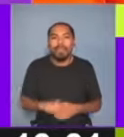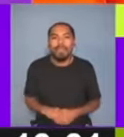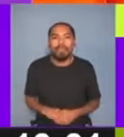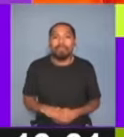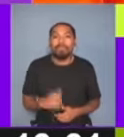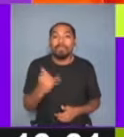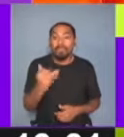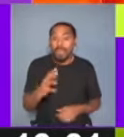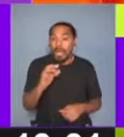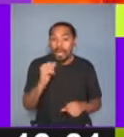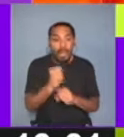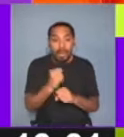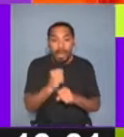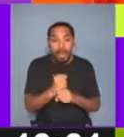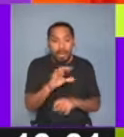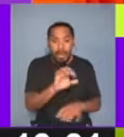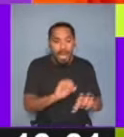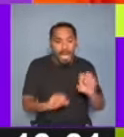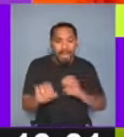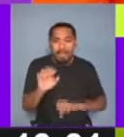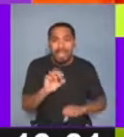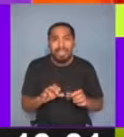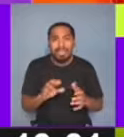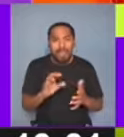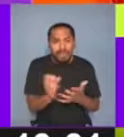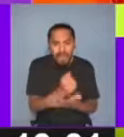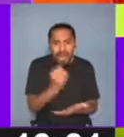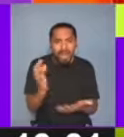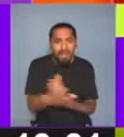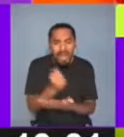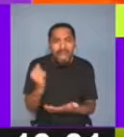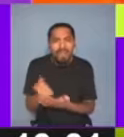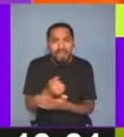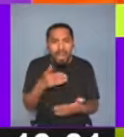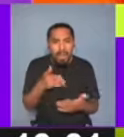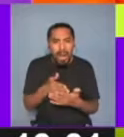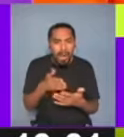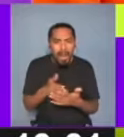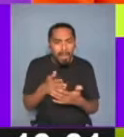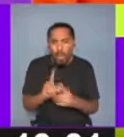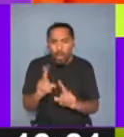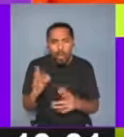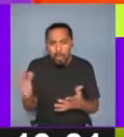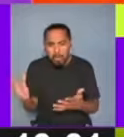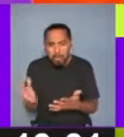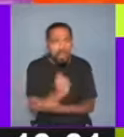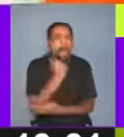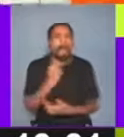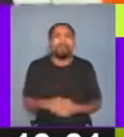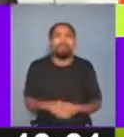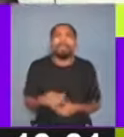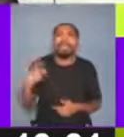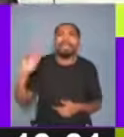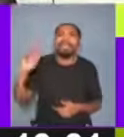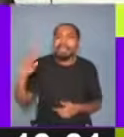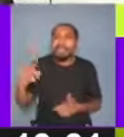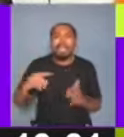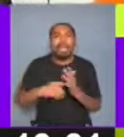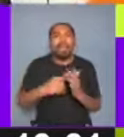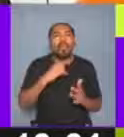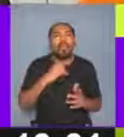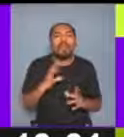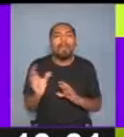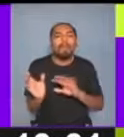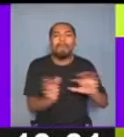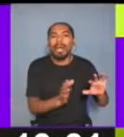dest trancado porque este el temporal continúa s sacando San salor de Jujuy palpalá otras localidades afectadas